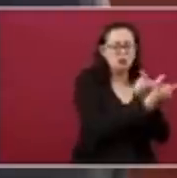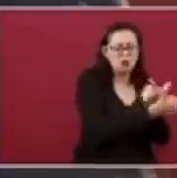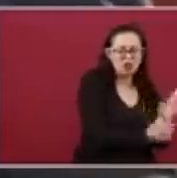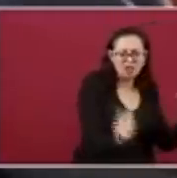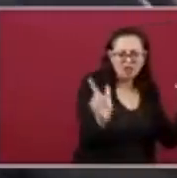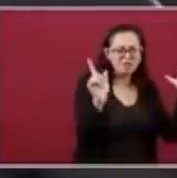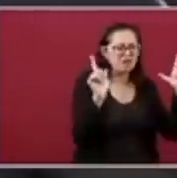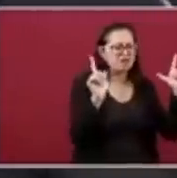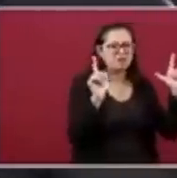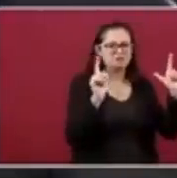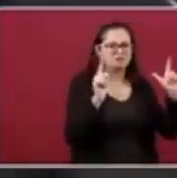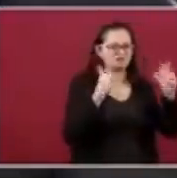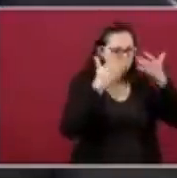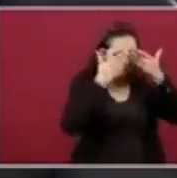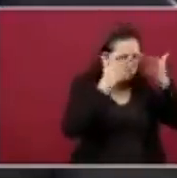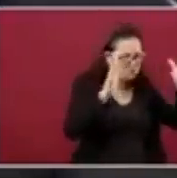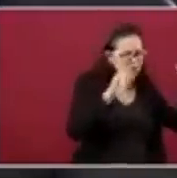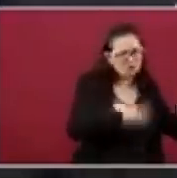conservador.